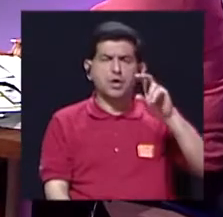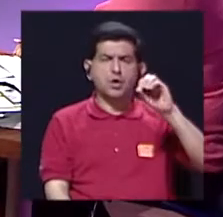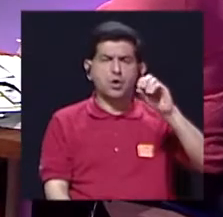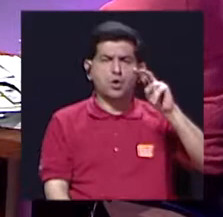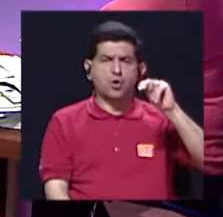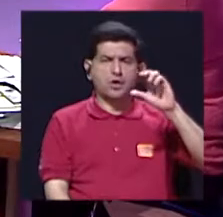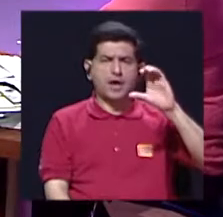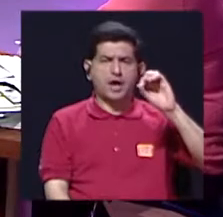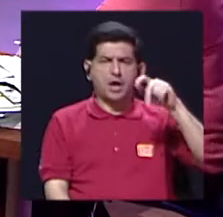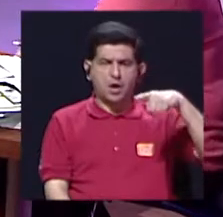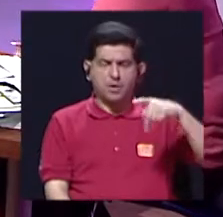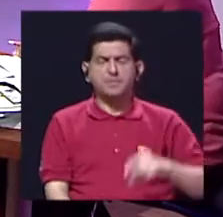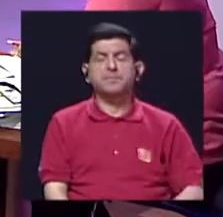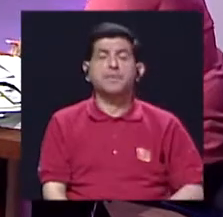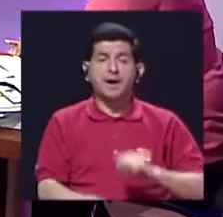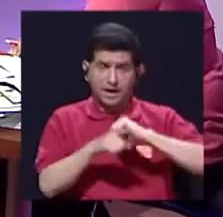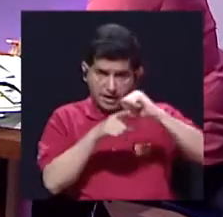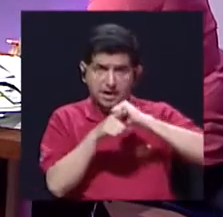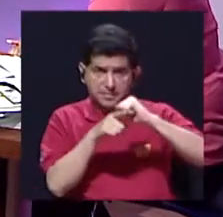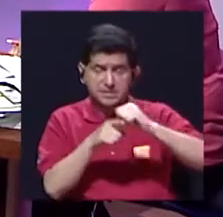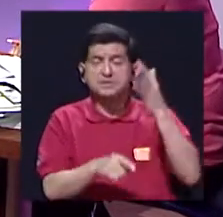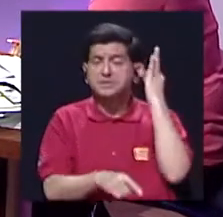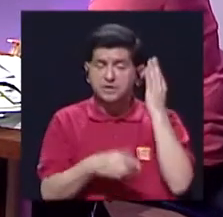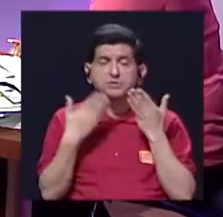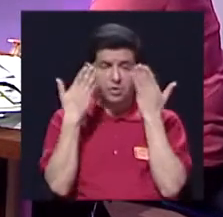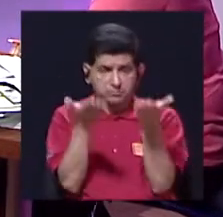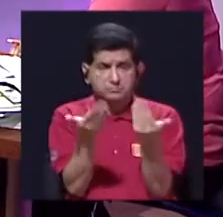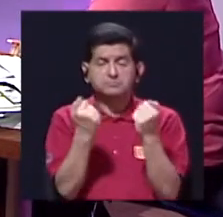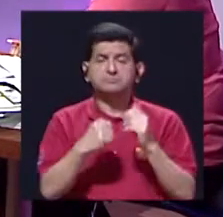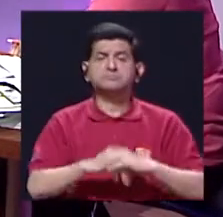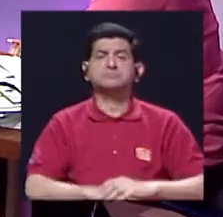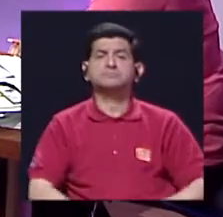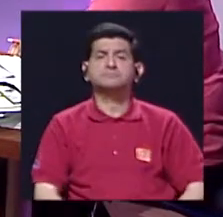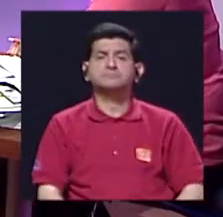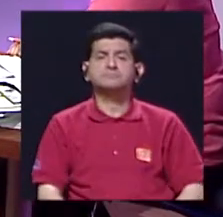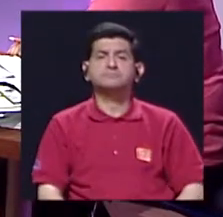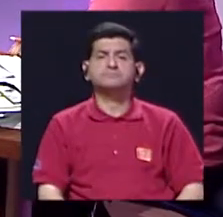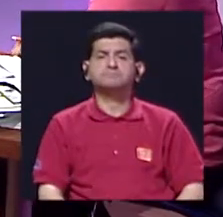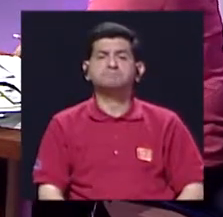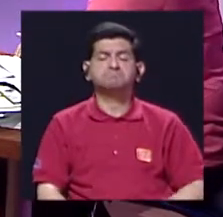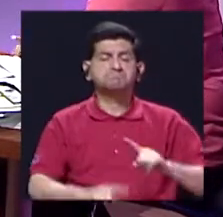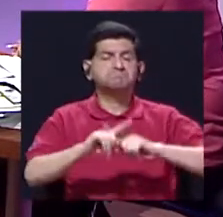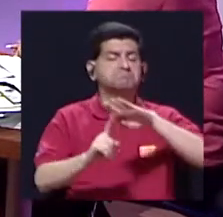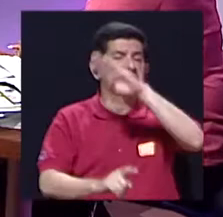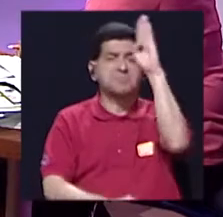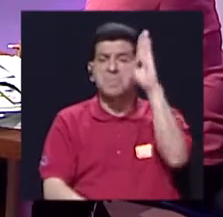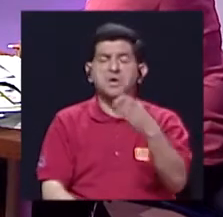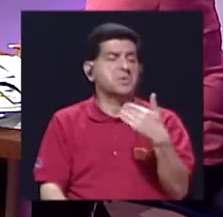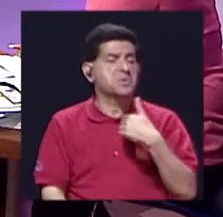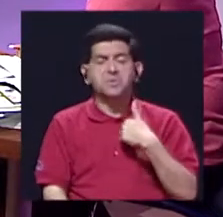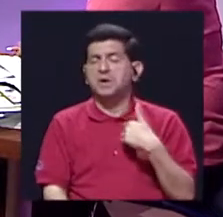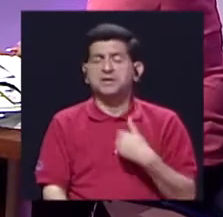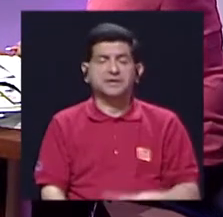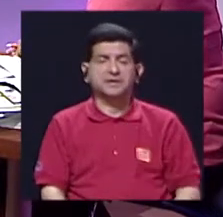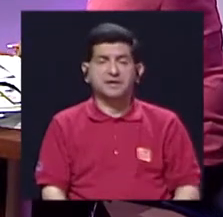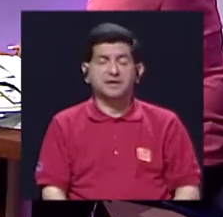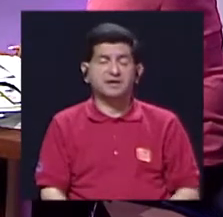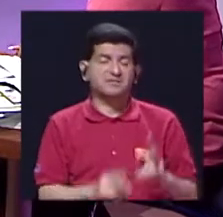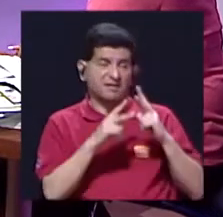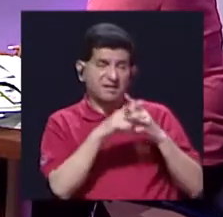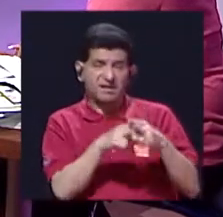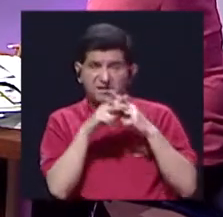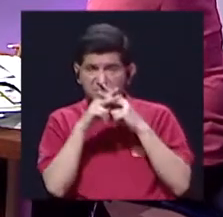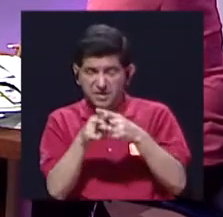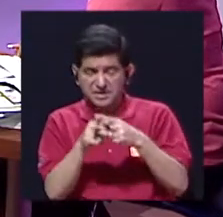tener presupuesto para capacitar a las mujeres. Y nunca hay, porque ya los préstamos,